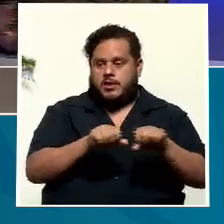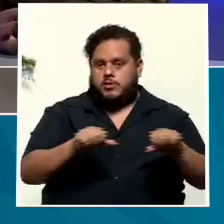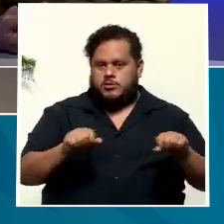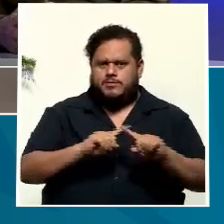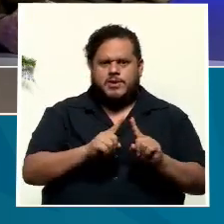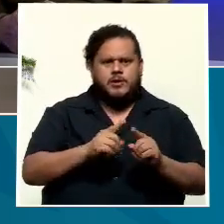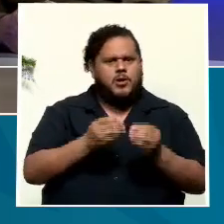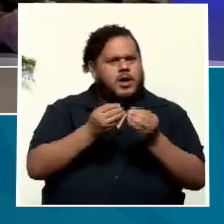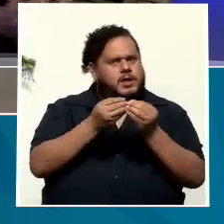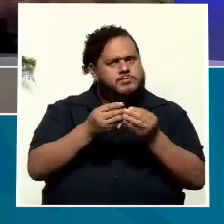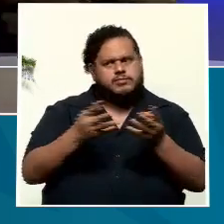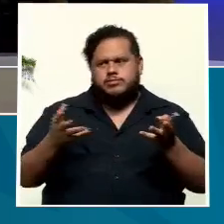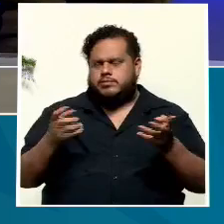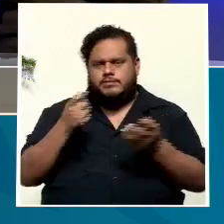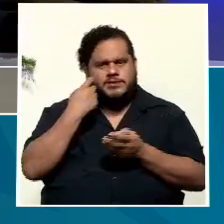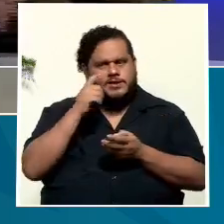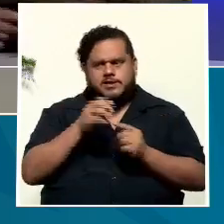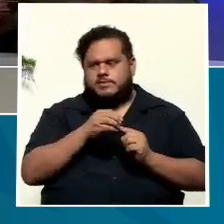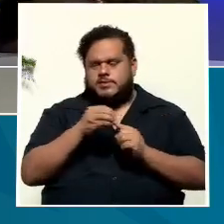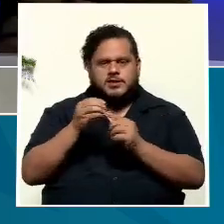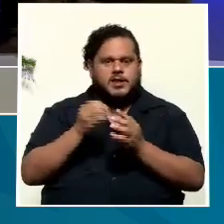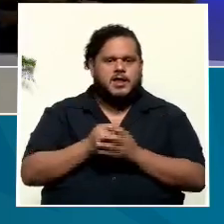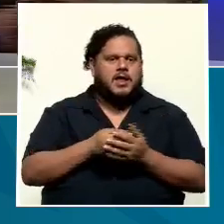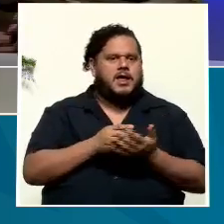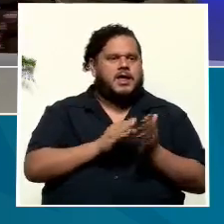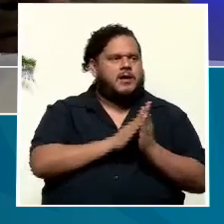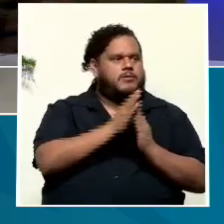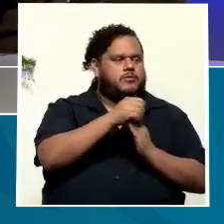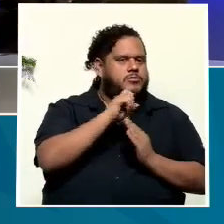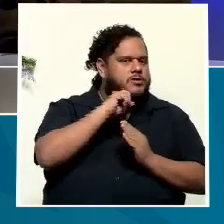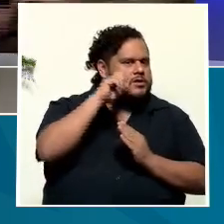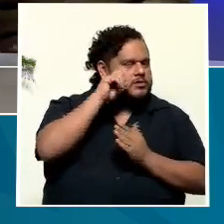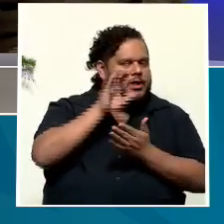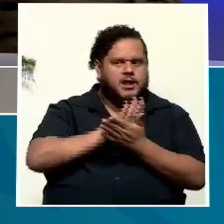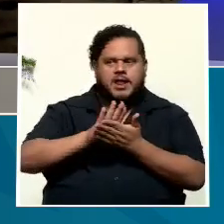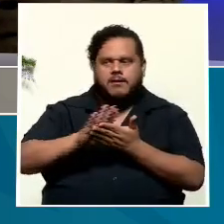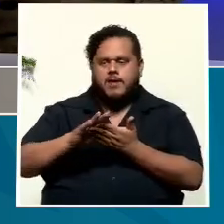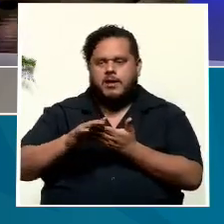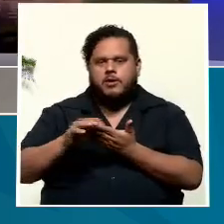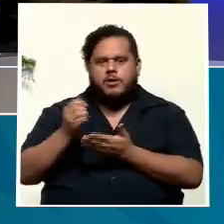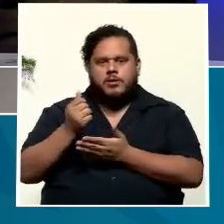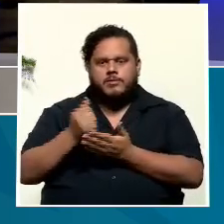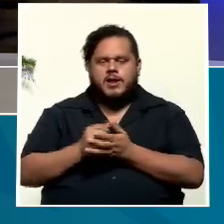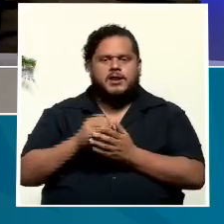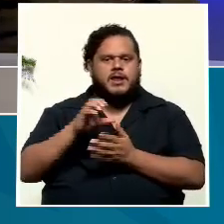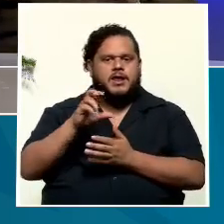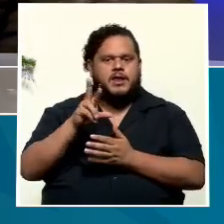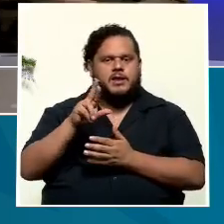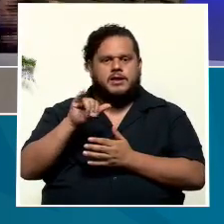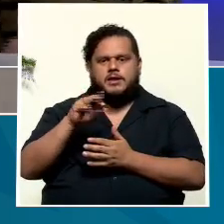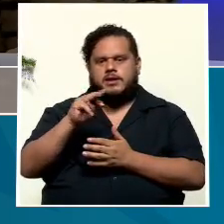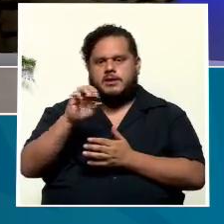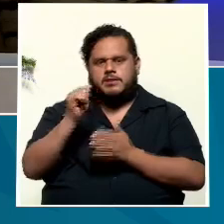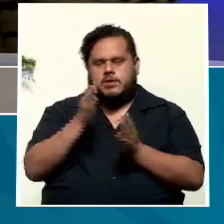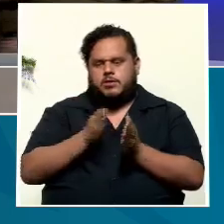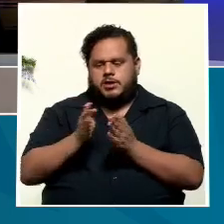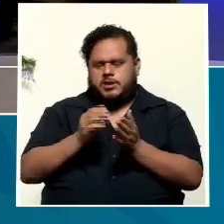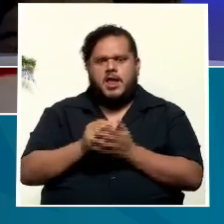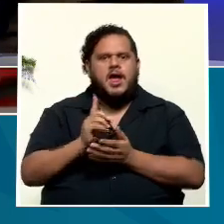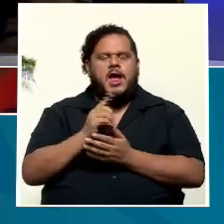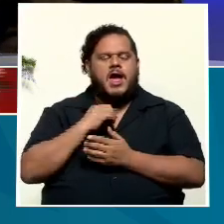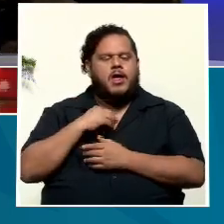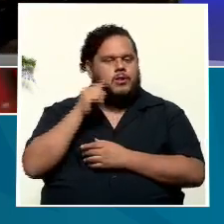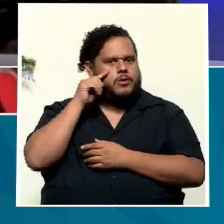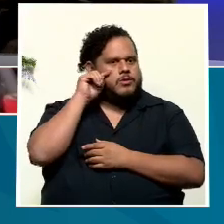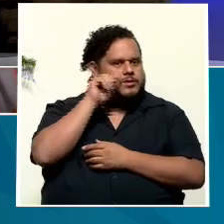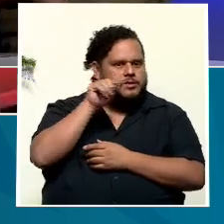montón de fiscalías especializadas, delitos sexuales, lavado de dinero, crimen organizado. Entonces, ¿a dónde poner el ojo, verdad?